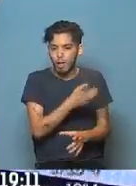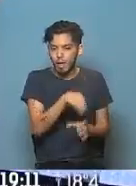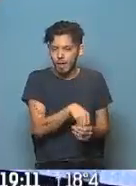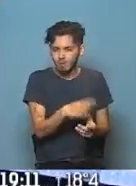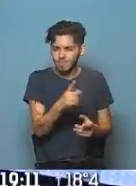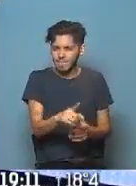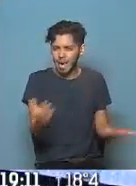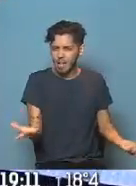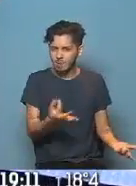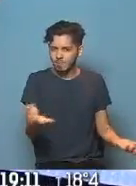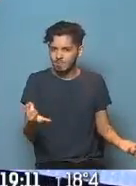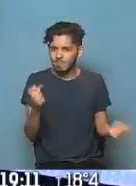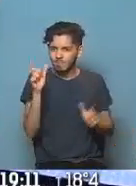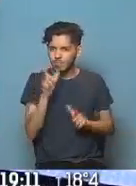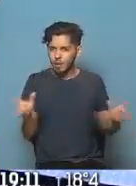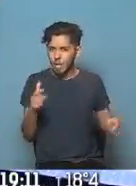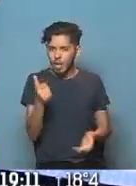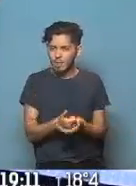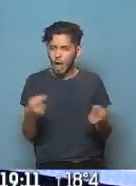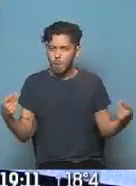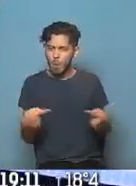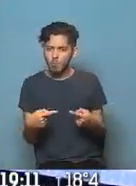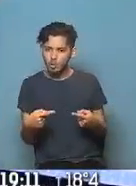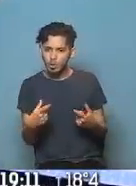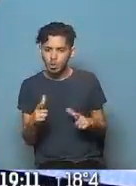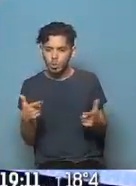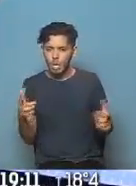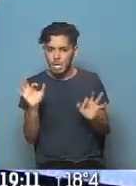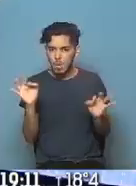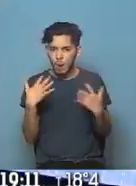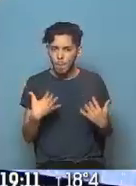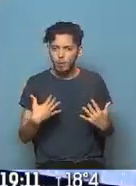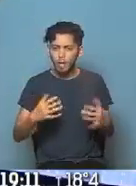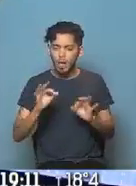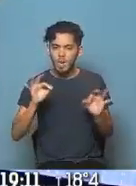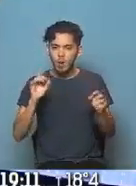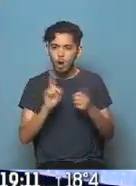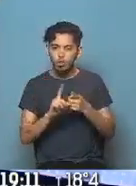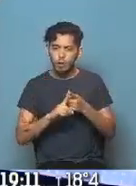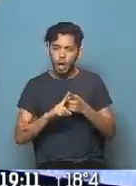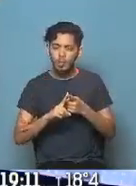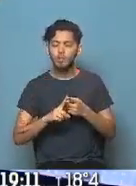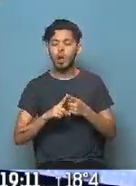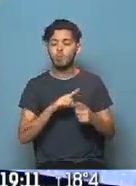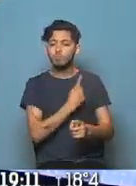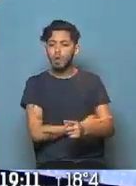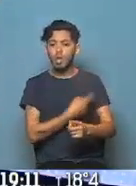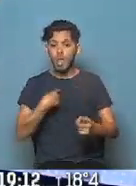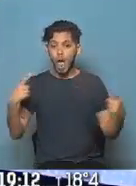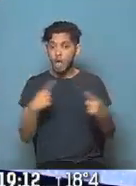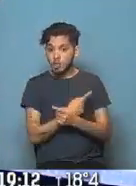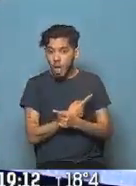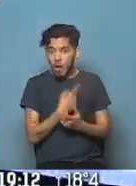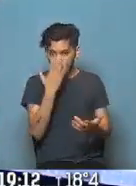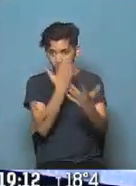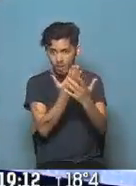extraño, ¿no?, que a los que estamos en la oposición, que no tenemos ninguna posibilidad ni ningún contacto con el poder, y que al contrario